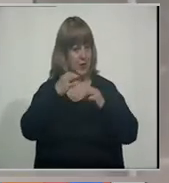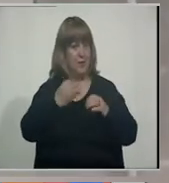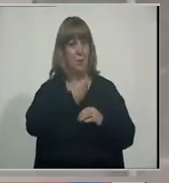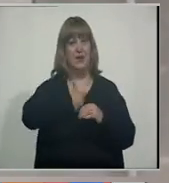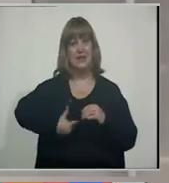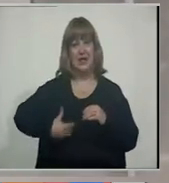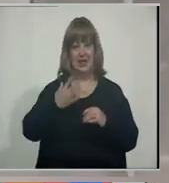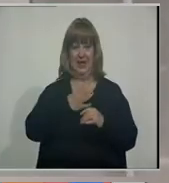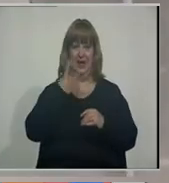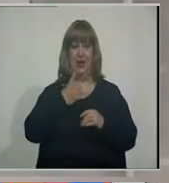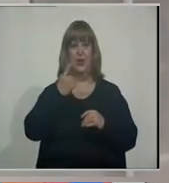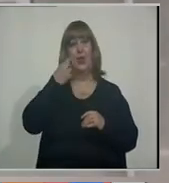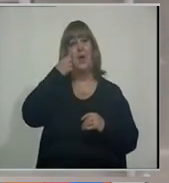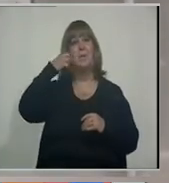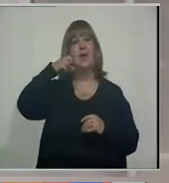del directorio del IPB.